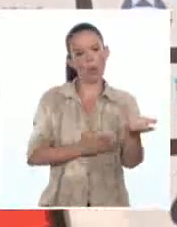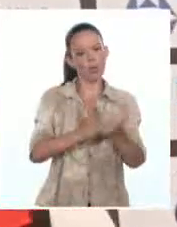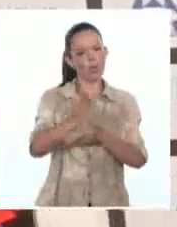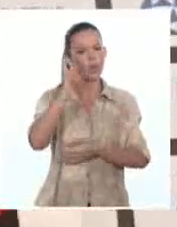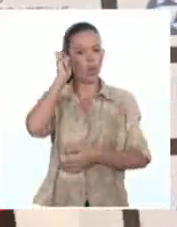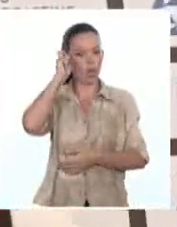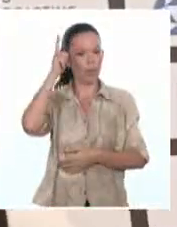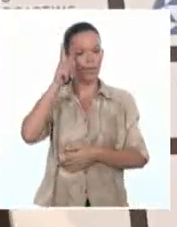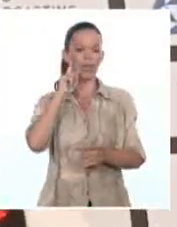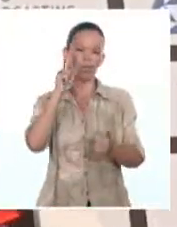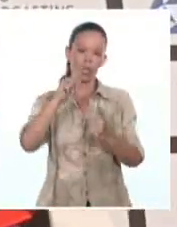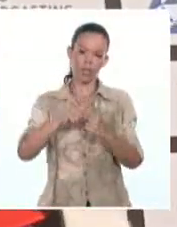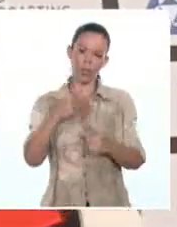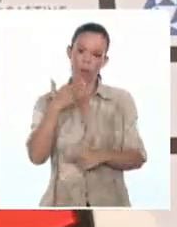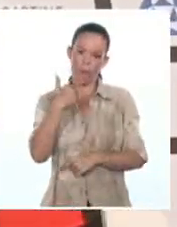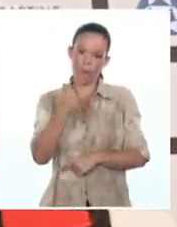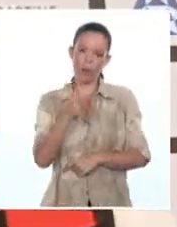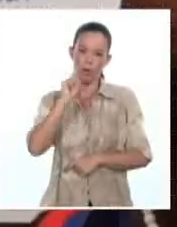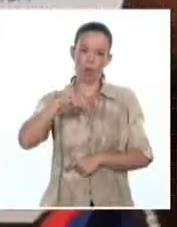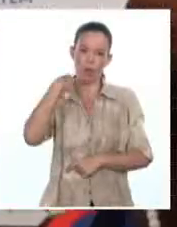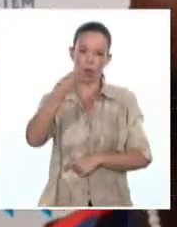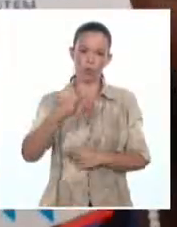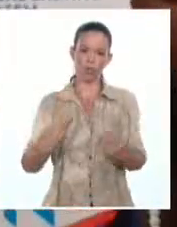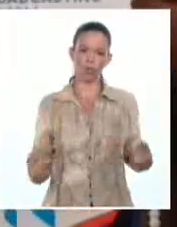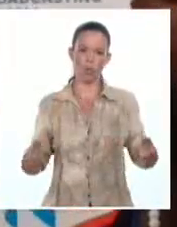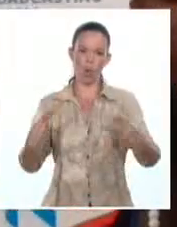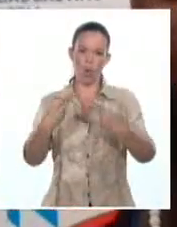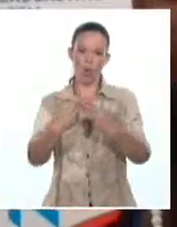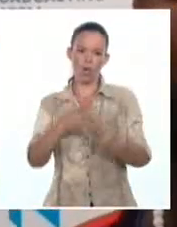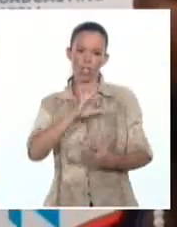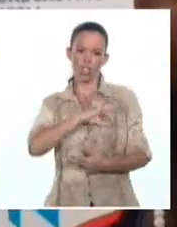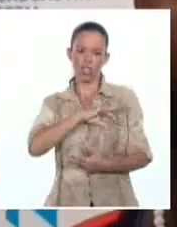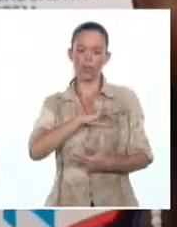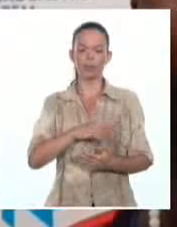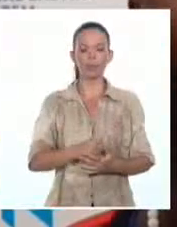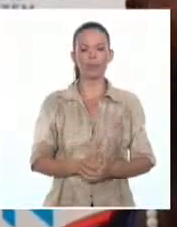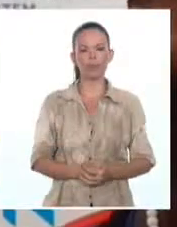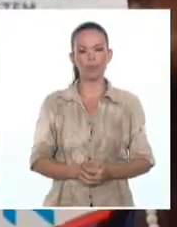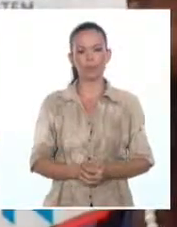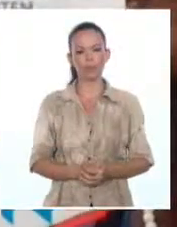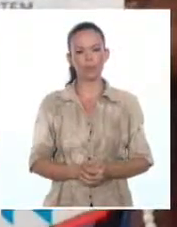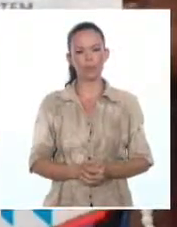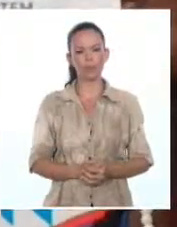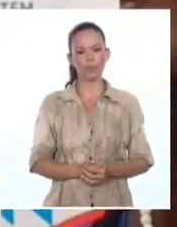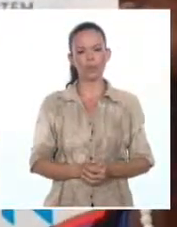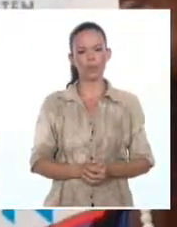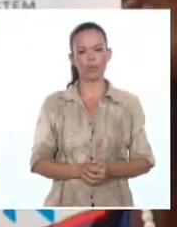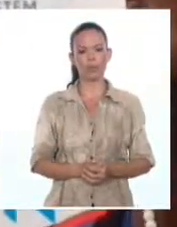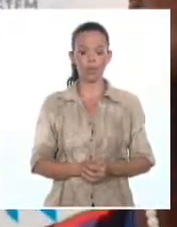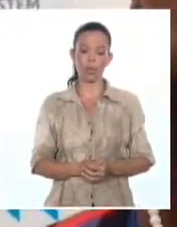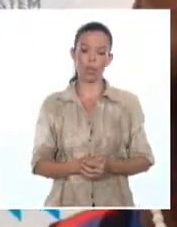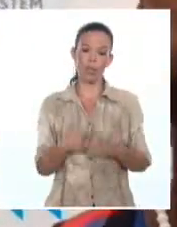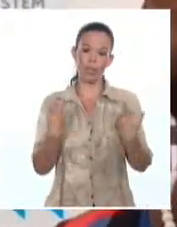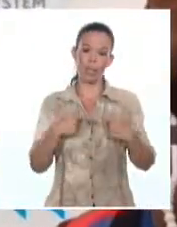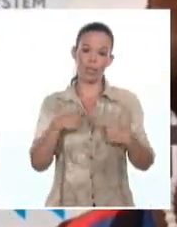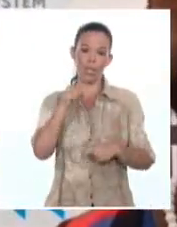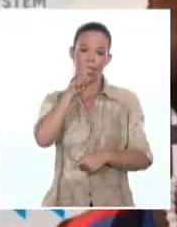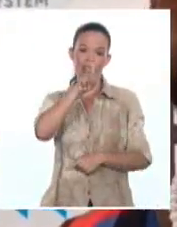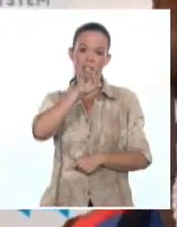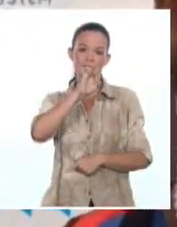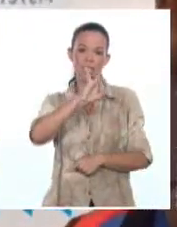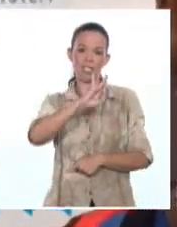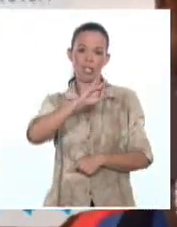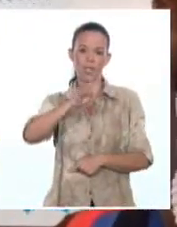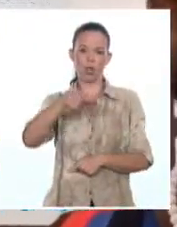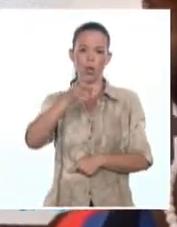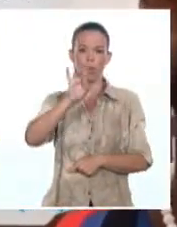mejorar en los Juegos Panamericanos próximo en Chile bueno en la clasificación pedían fueron muy